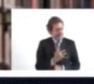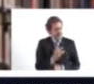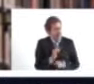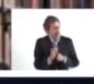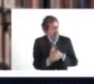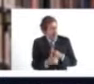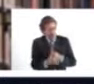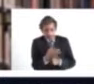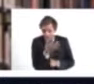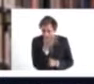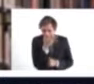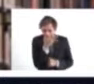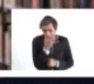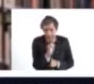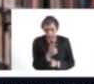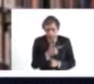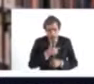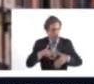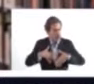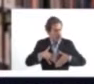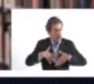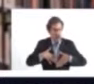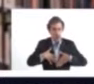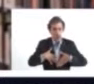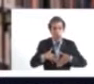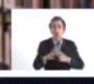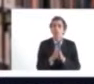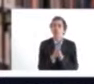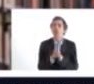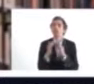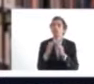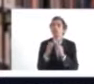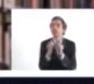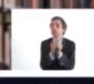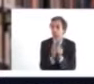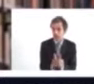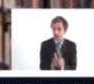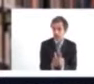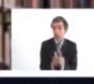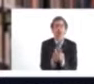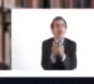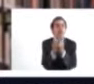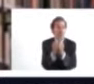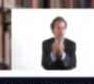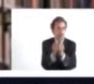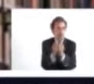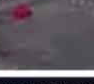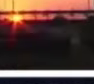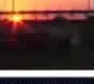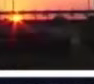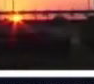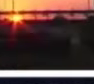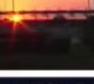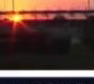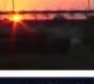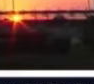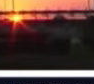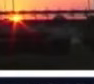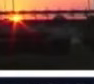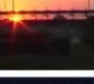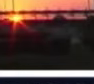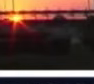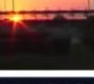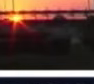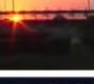sí pudiera organizar su gran premio, después Austin. Pero, Pepe, las fechas ya están muy encimadas para que pudiera haber un gran premio